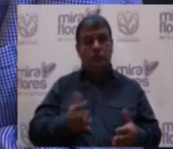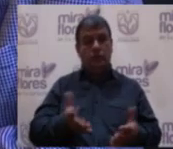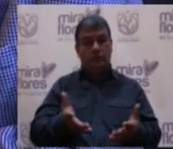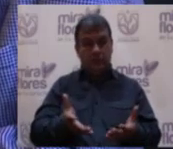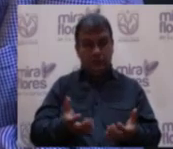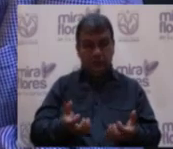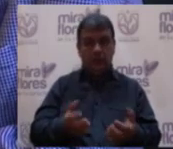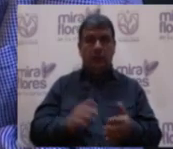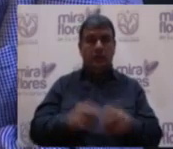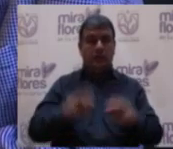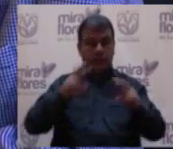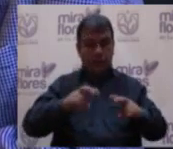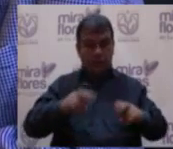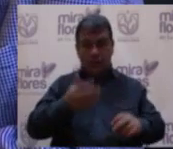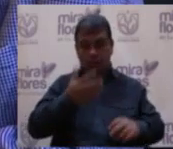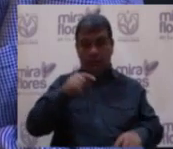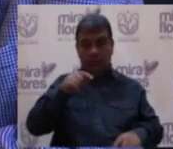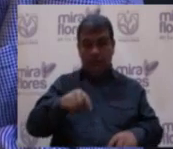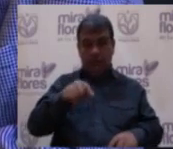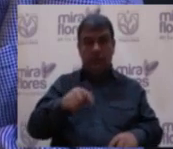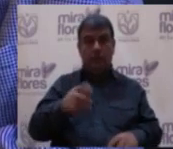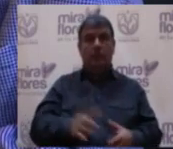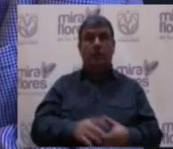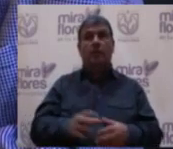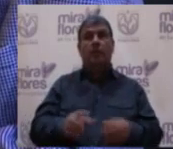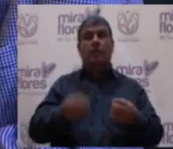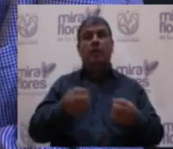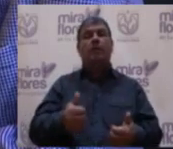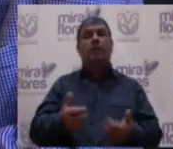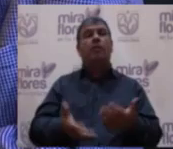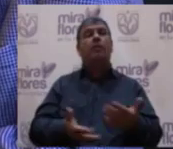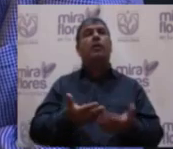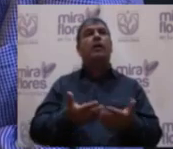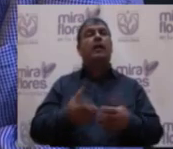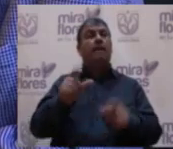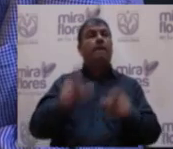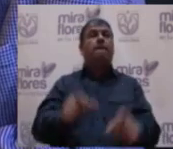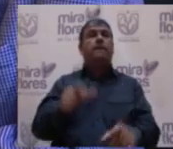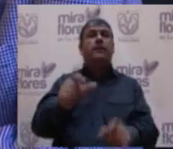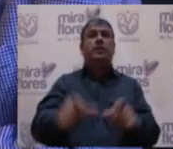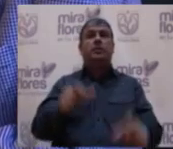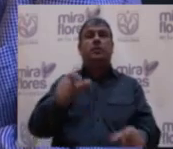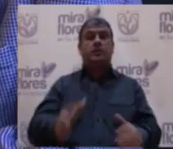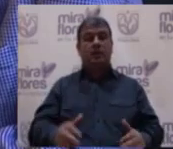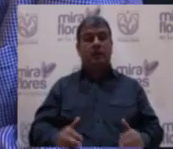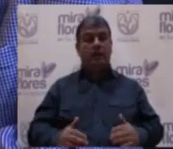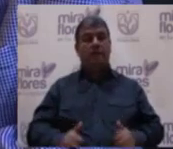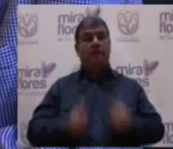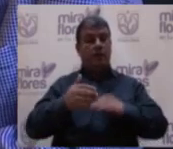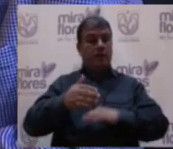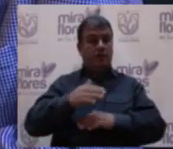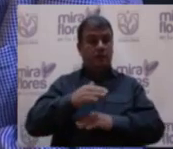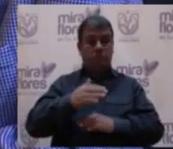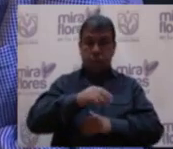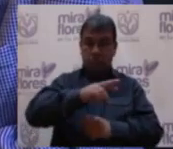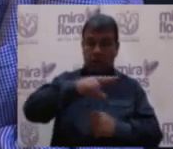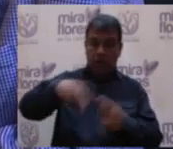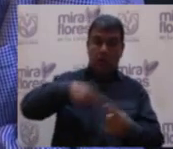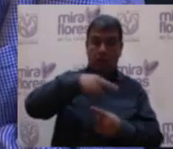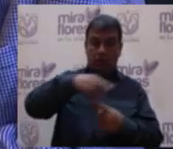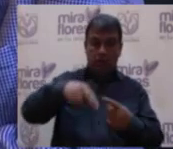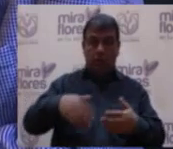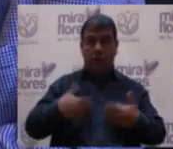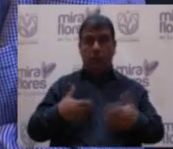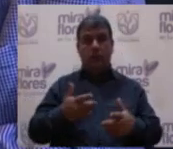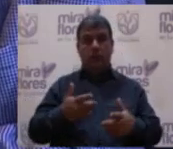que se estudie mejor esto para que pueda la gente que vive en la zona esa poder ingresar